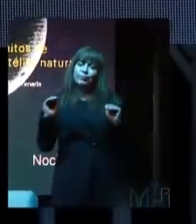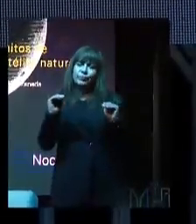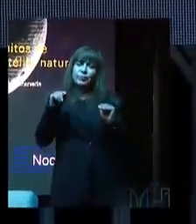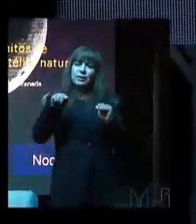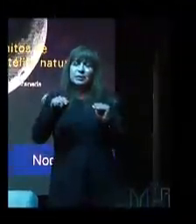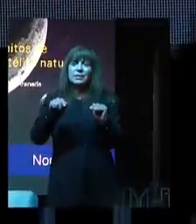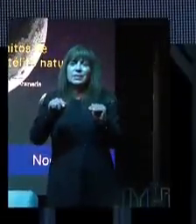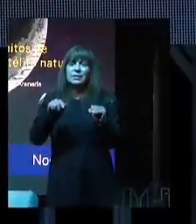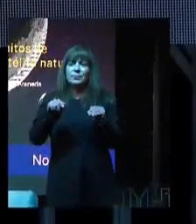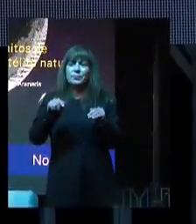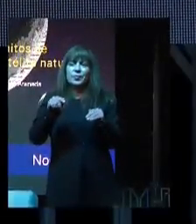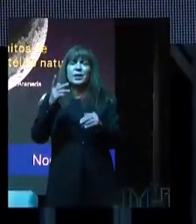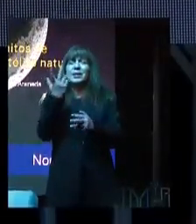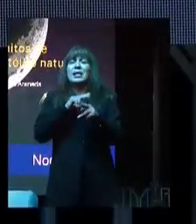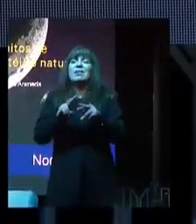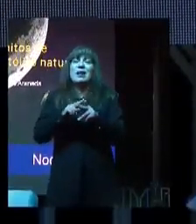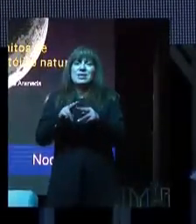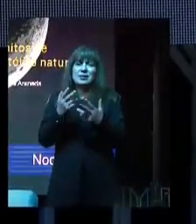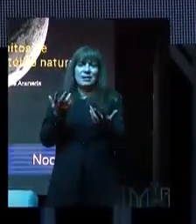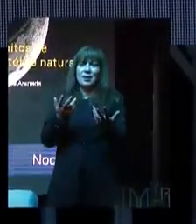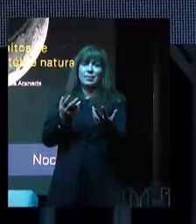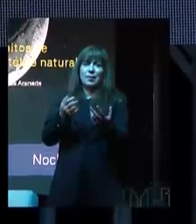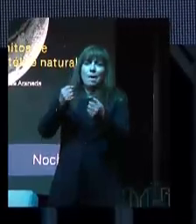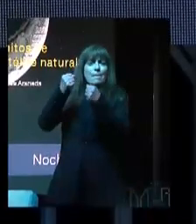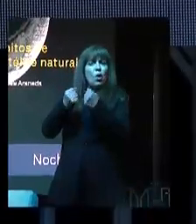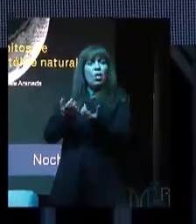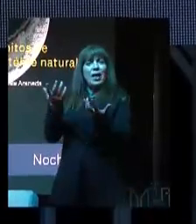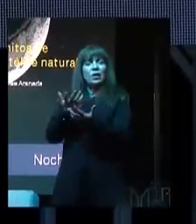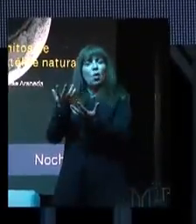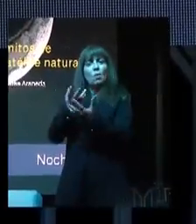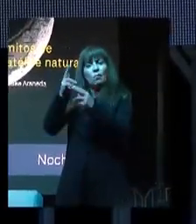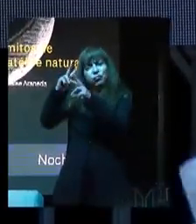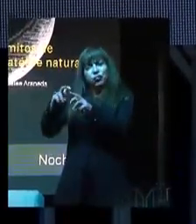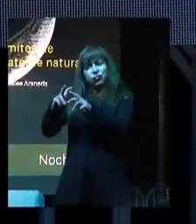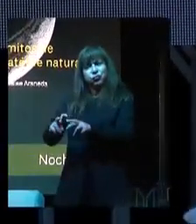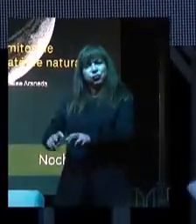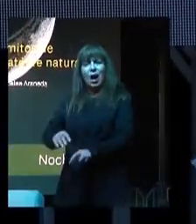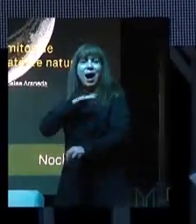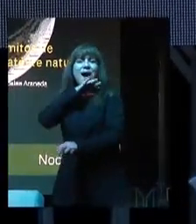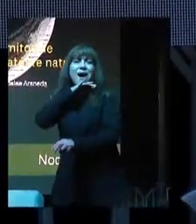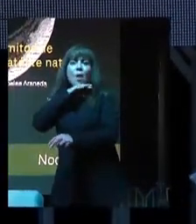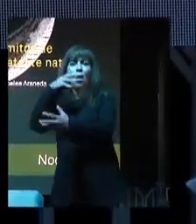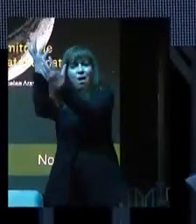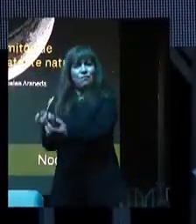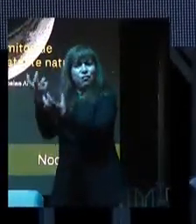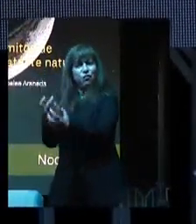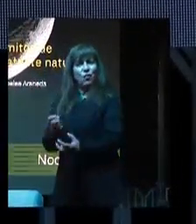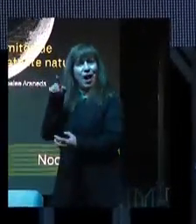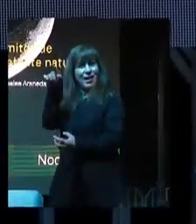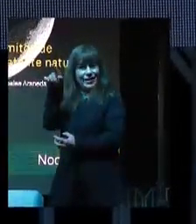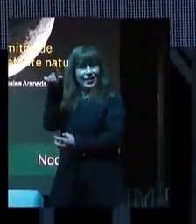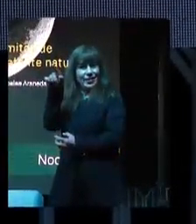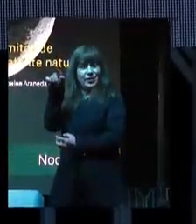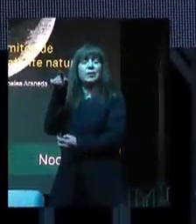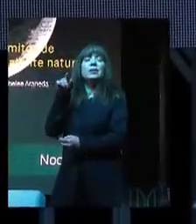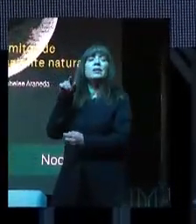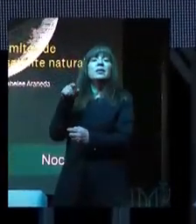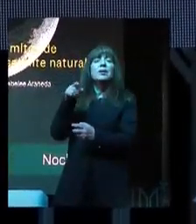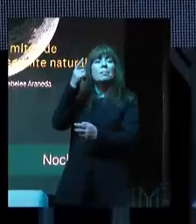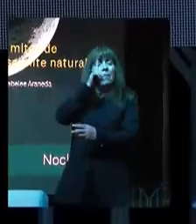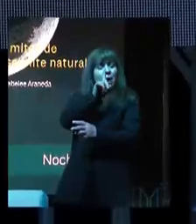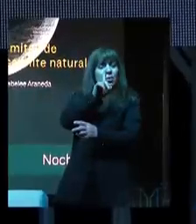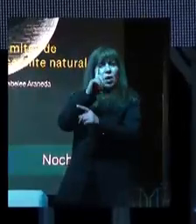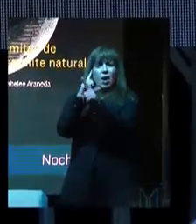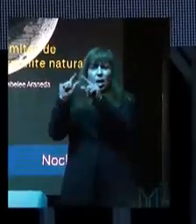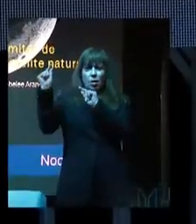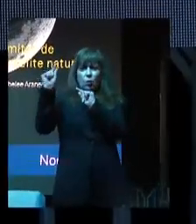yo no sé qué van a tener que hacer para poder explotar el agua que podrían sacar de ahí. Pero la